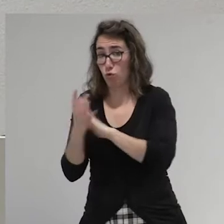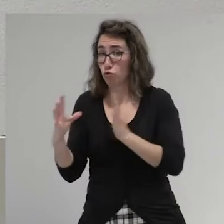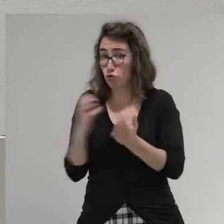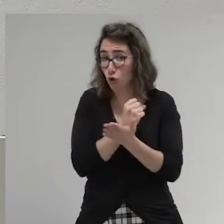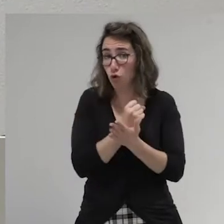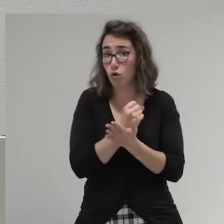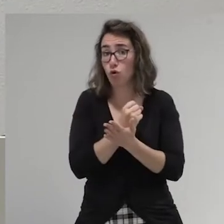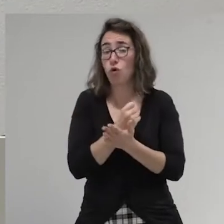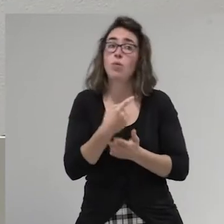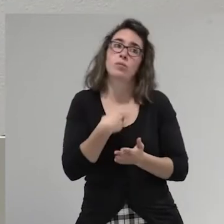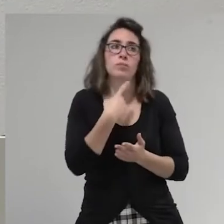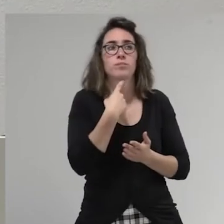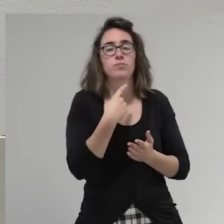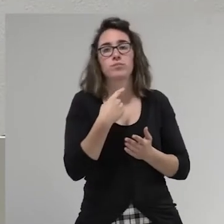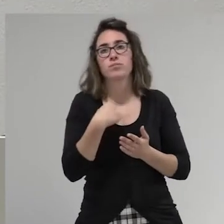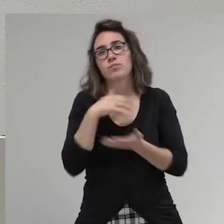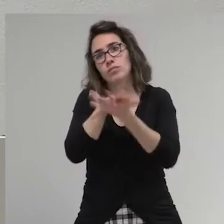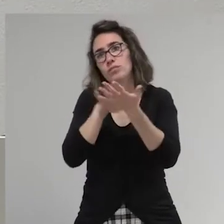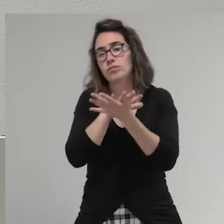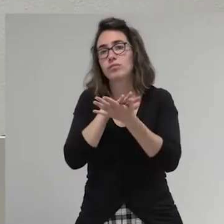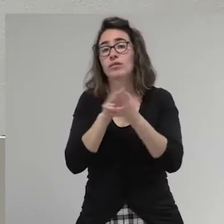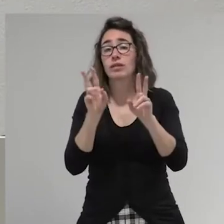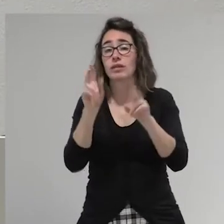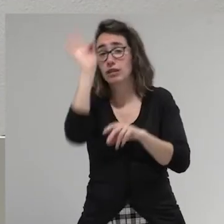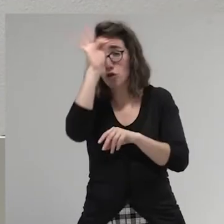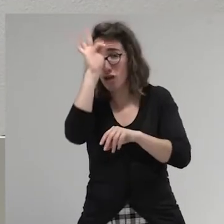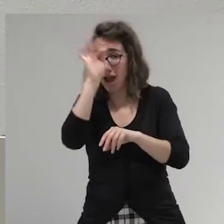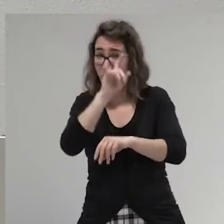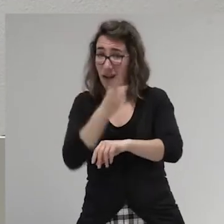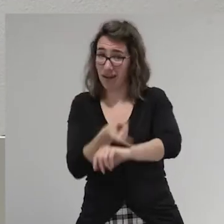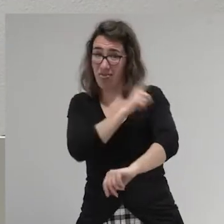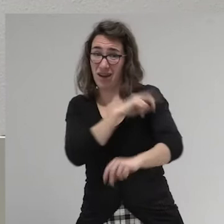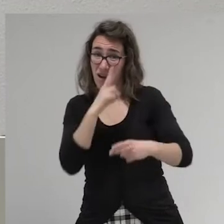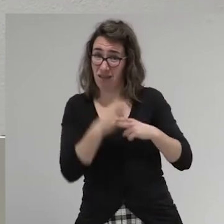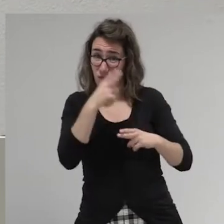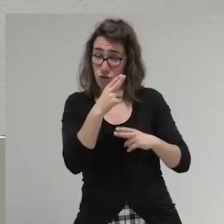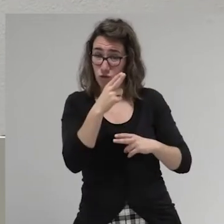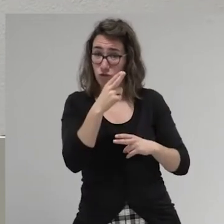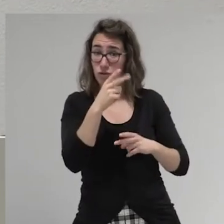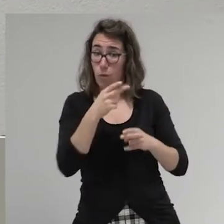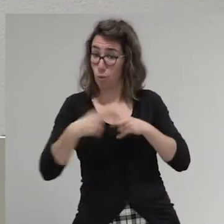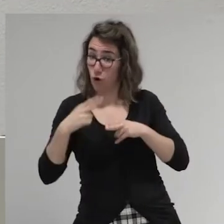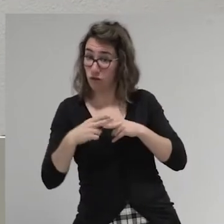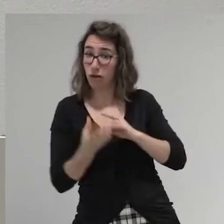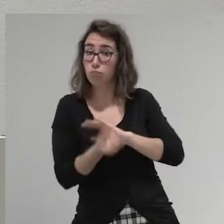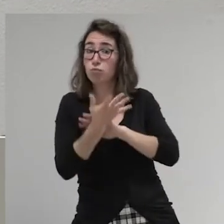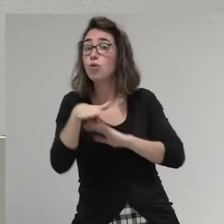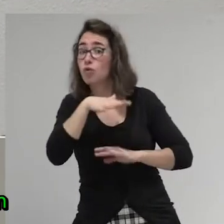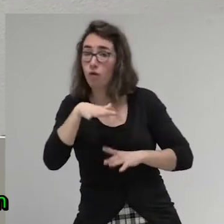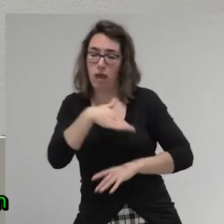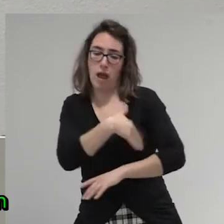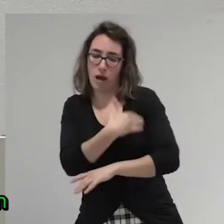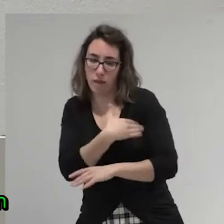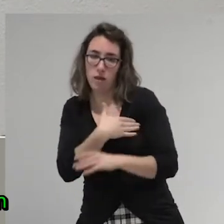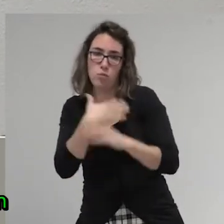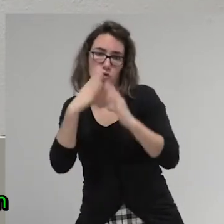he dicho que el conocimiento sobre las teorías de la radicalización se produce en espacios pues eso, académicos, universitarios, think tanks,